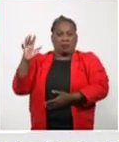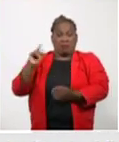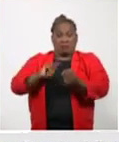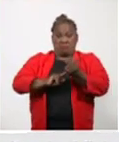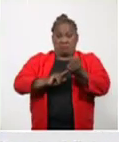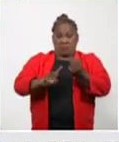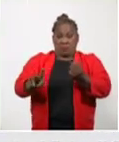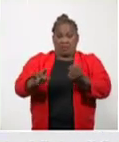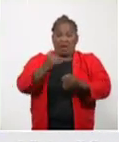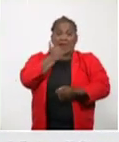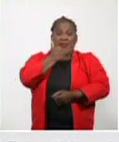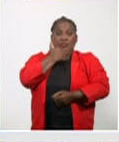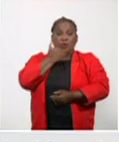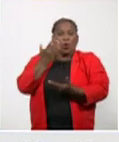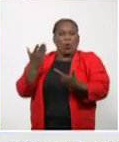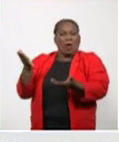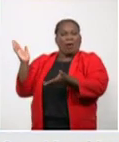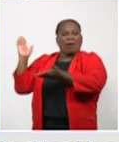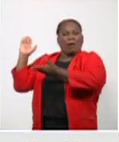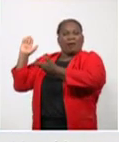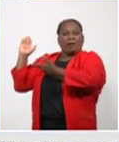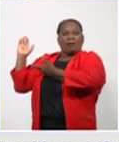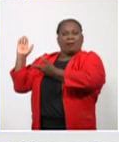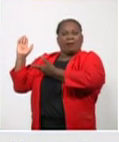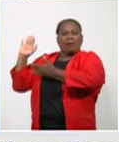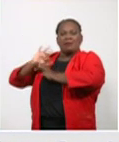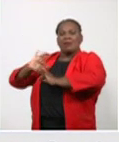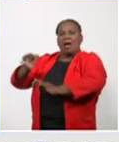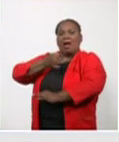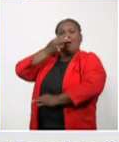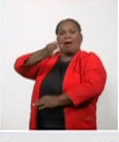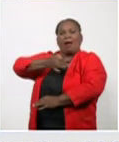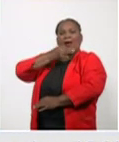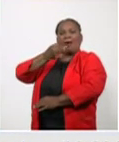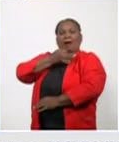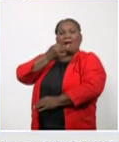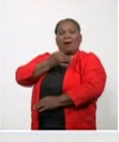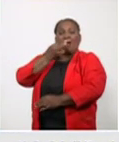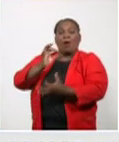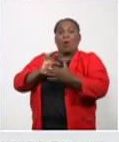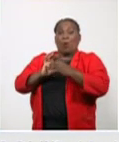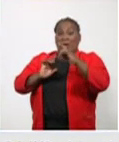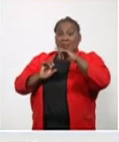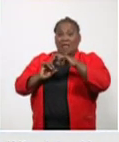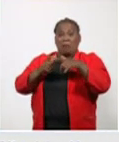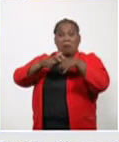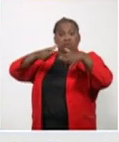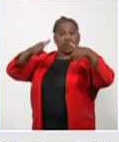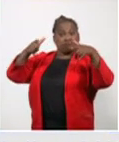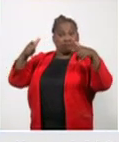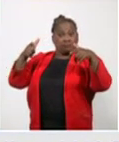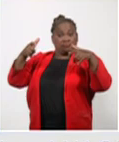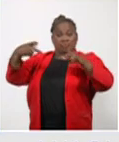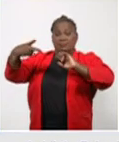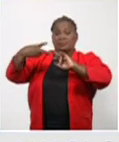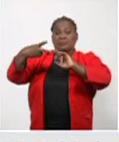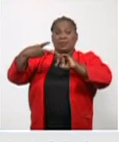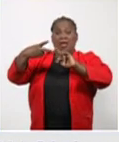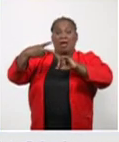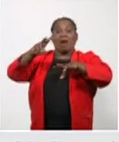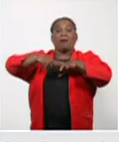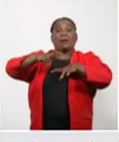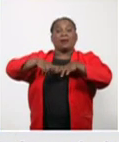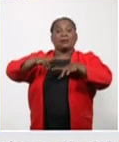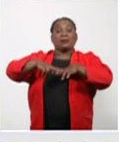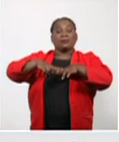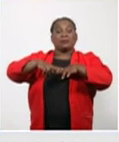tasas, como ya hemos dicho, Guantánamo la mayor, le sigue La Habana,